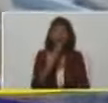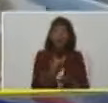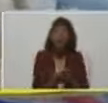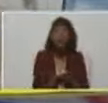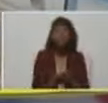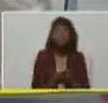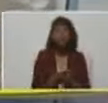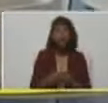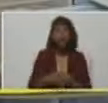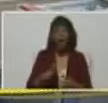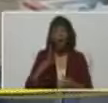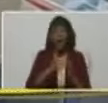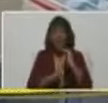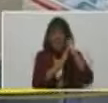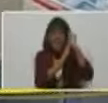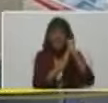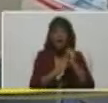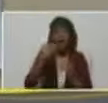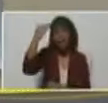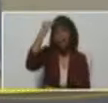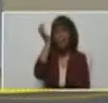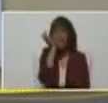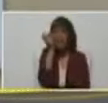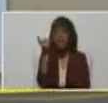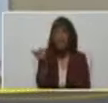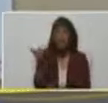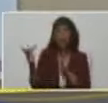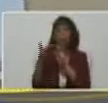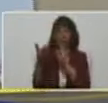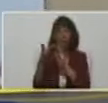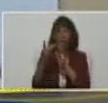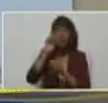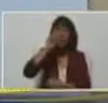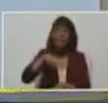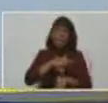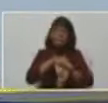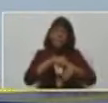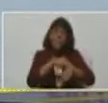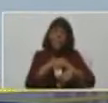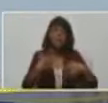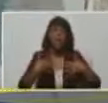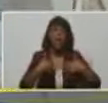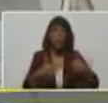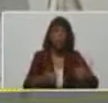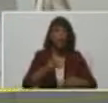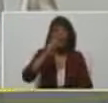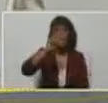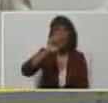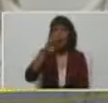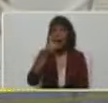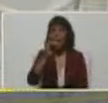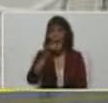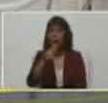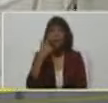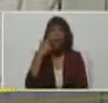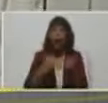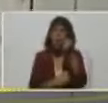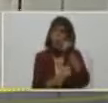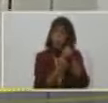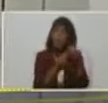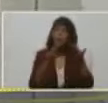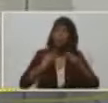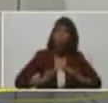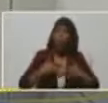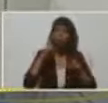las dos lideresas, como la almirante en jefe Carmen Meléndez y a nuestra ministra, doctora Magaly Gutiérrez, por seguir apoyándonos y